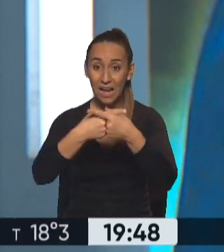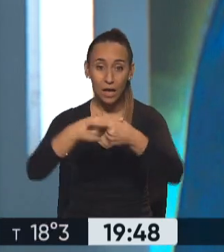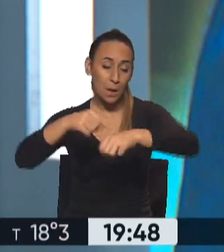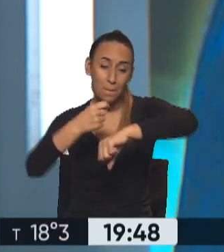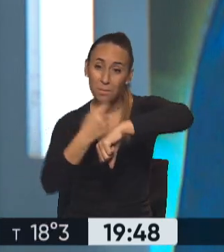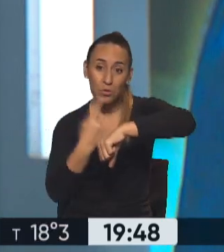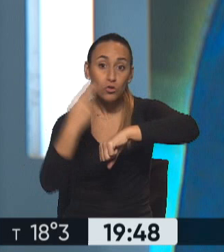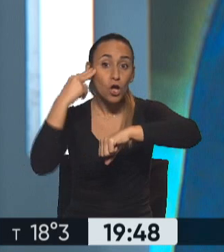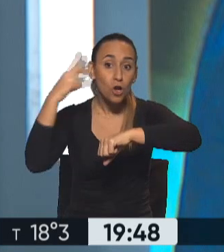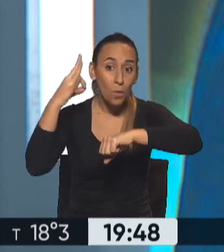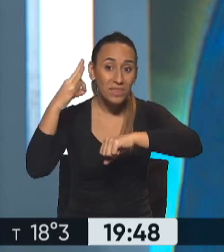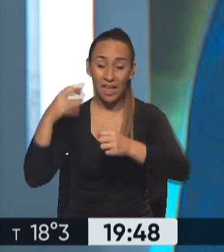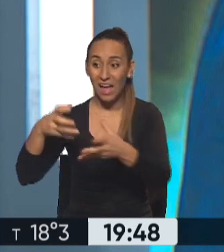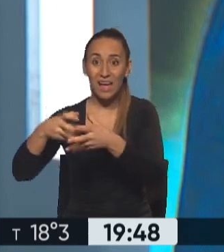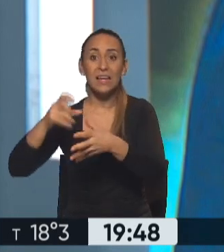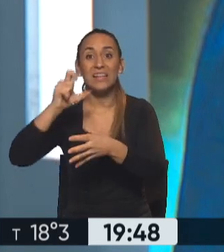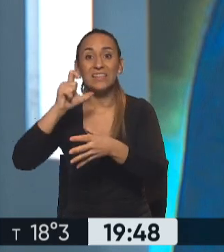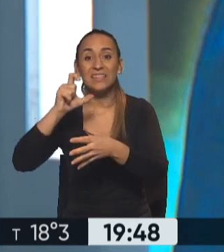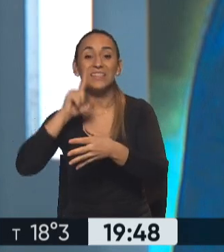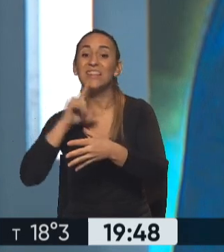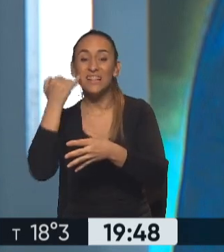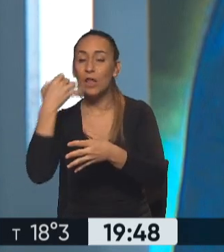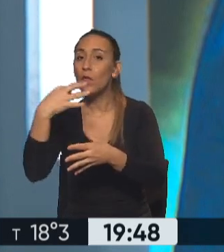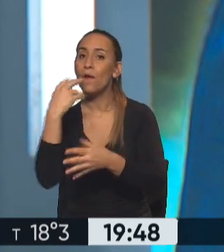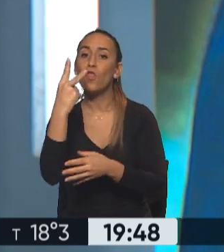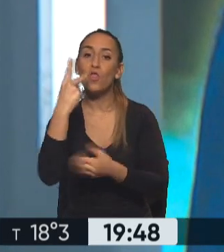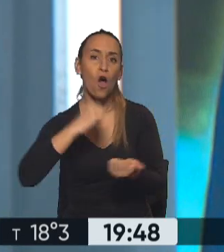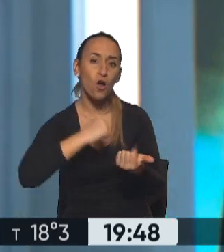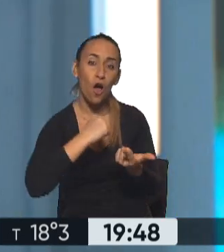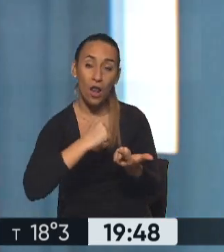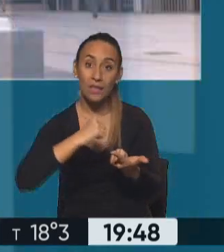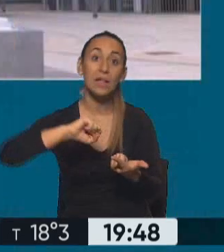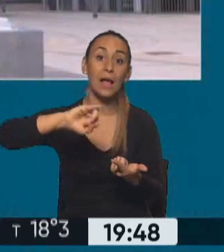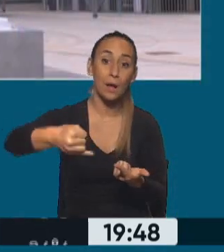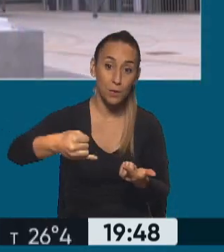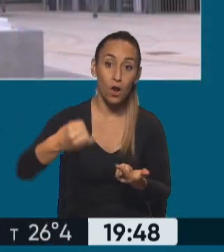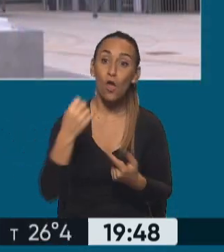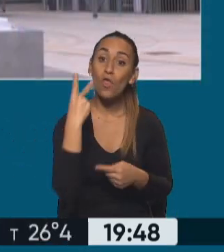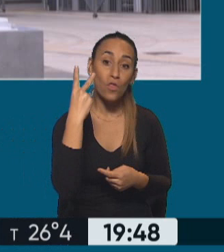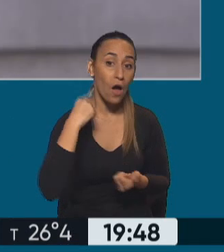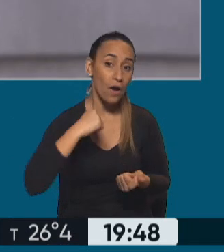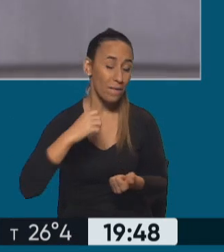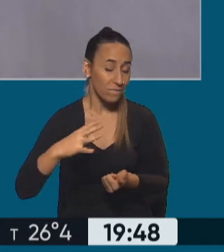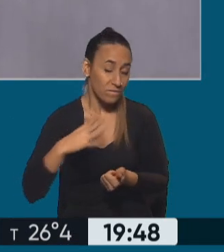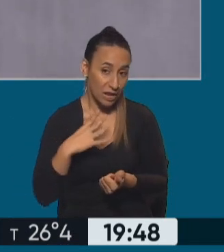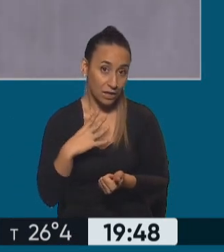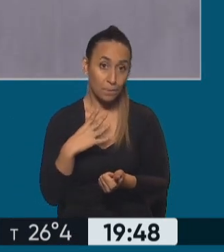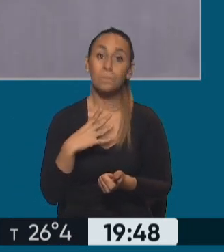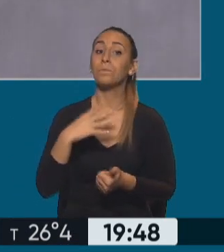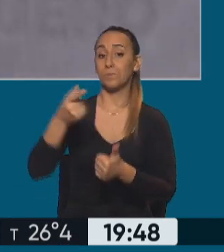hacer 2 goles para salir campeón. 2. 2 le faltaban. Seco hace un